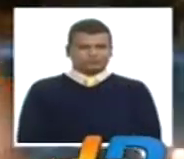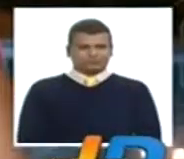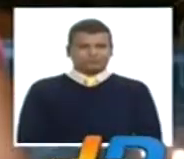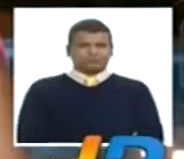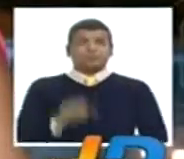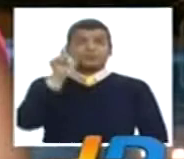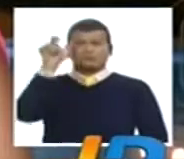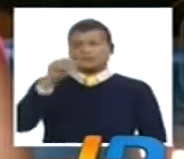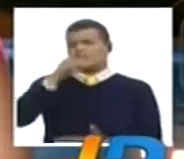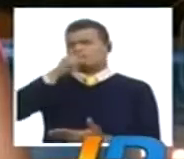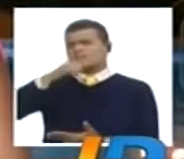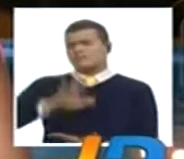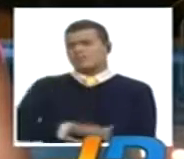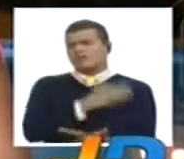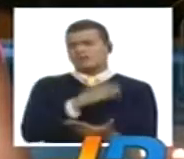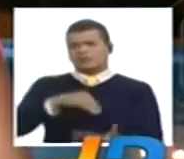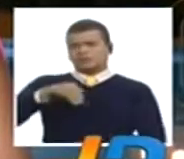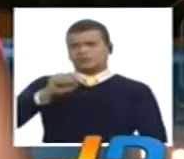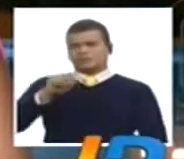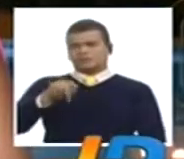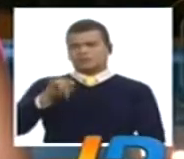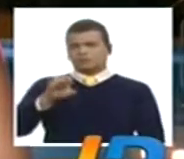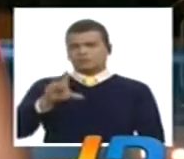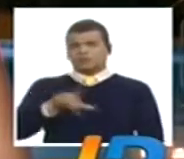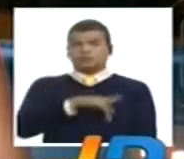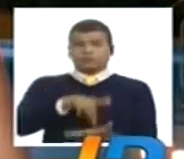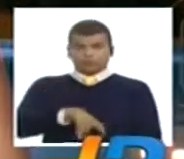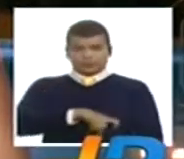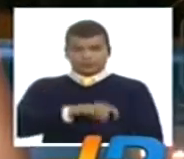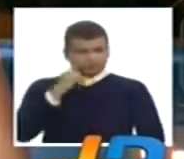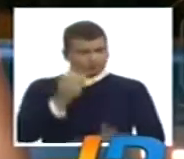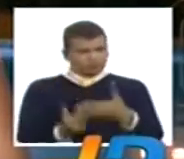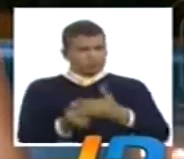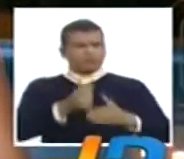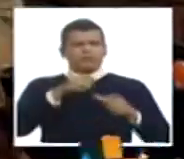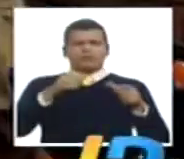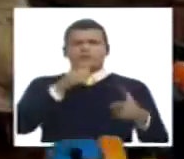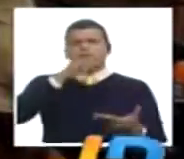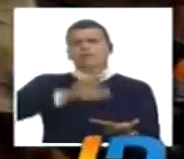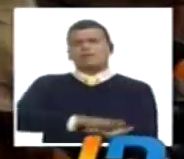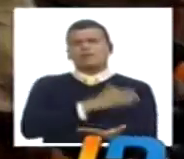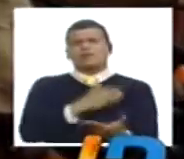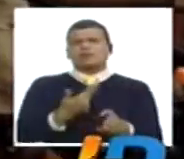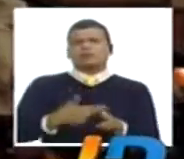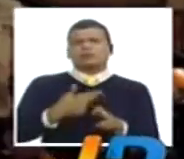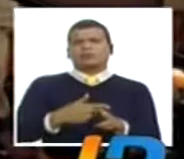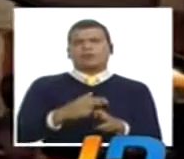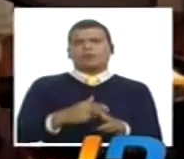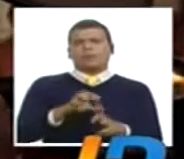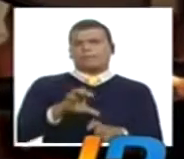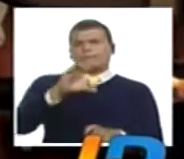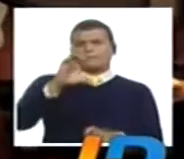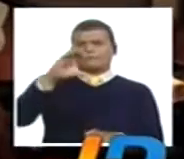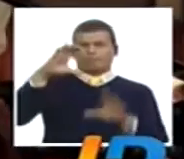El cantante Manuel Medrano estuvo en Cali y nos contó sobre el estreno de su sencillo Afuera del Planeta.